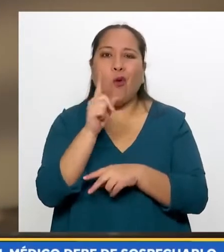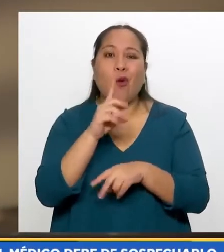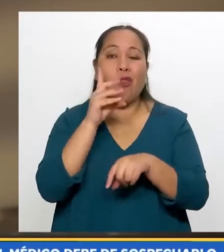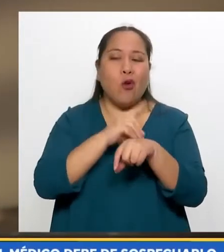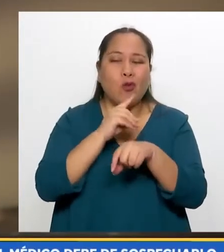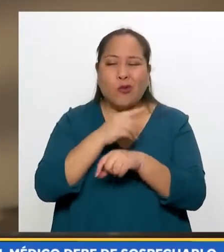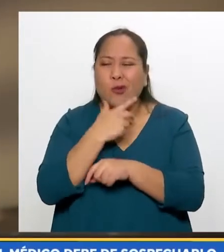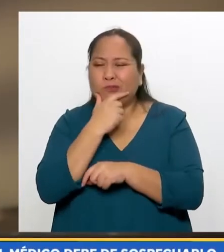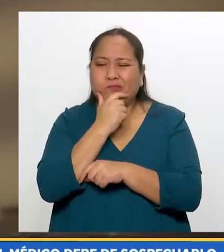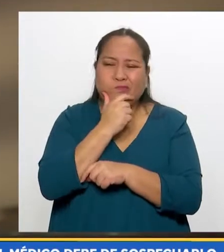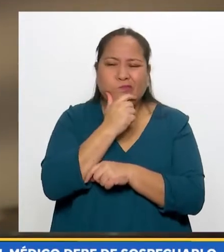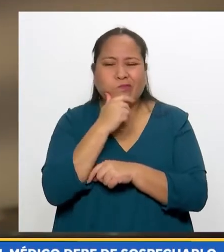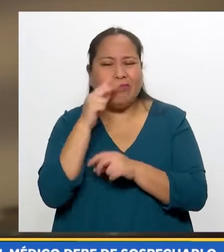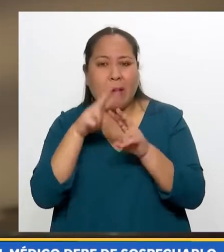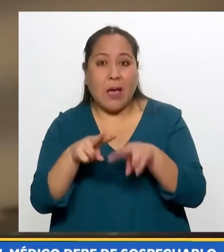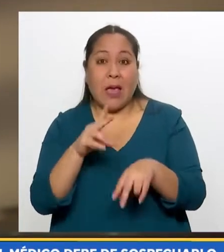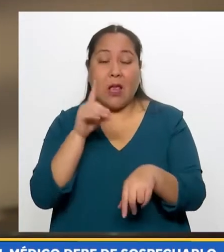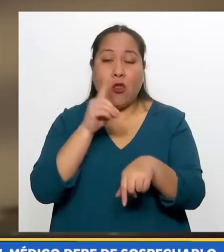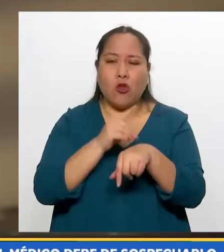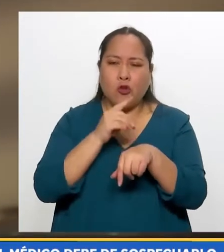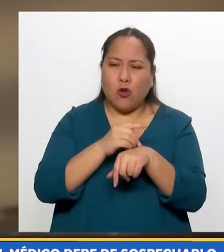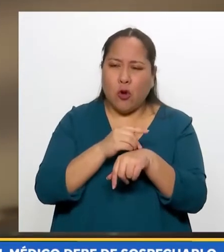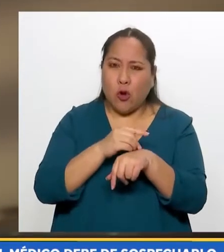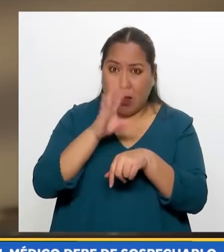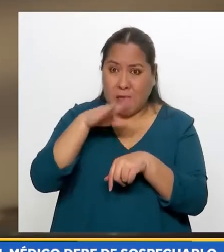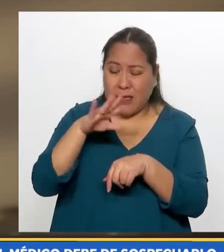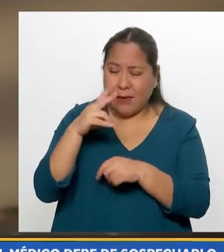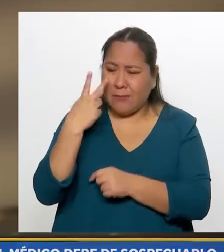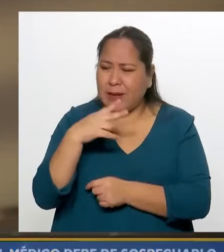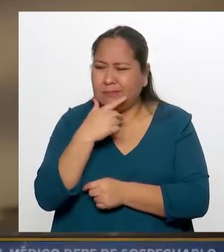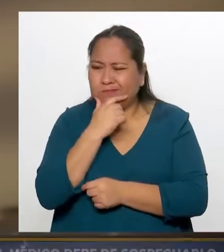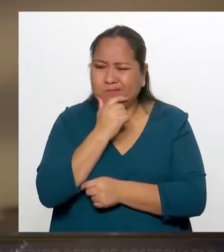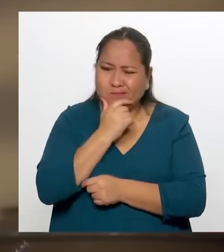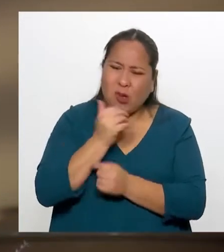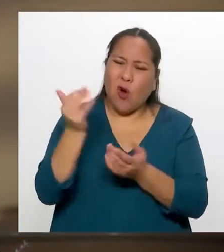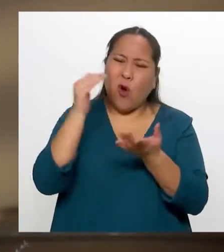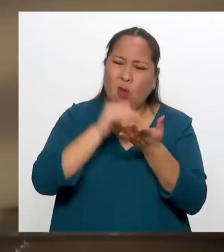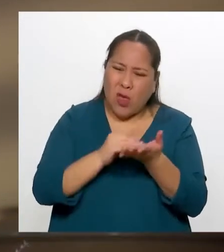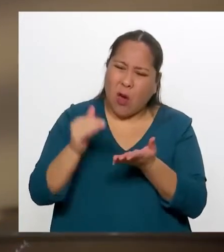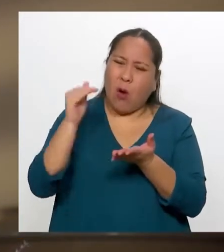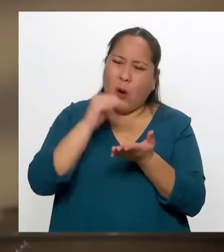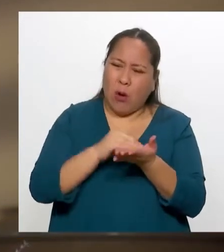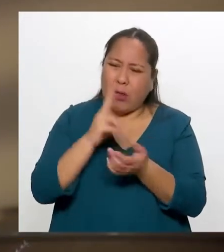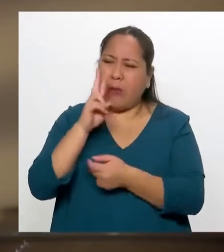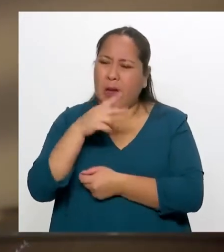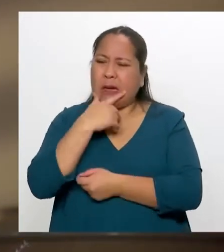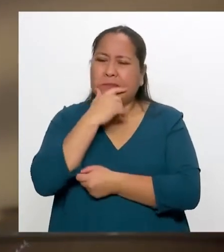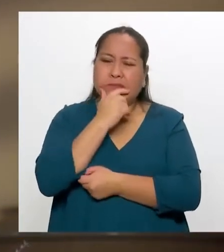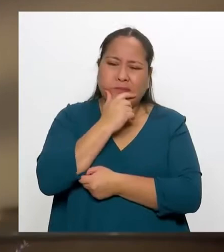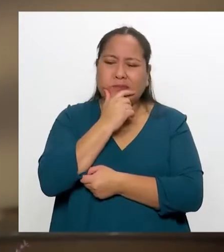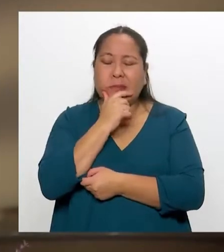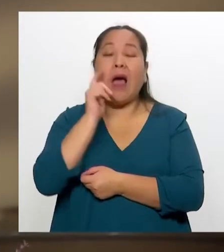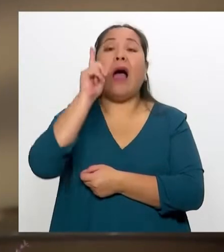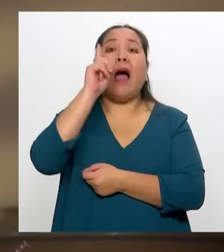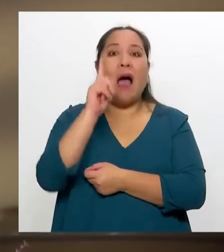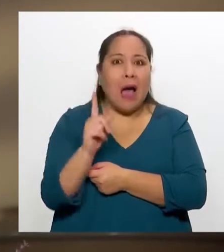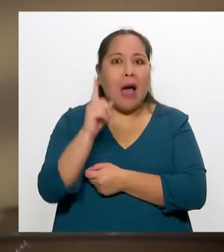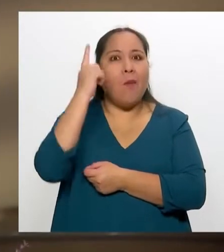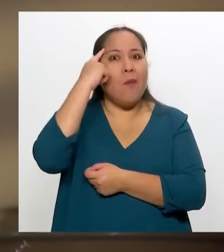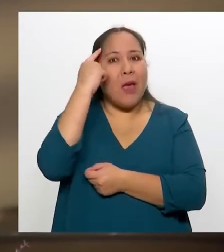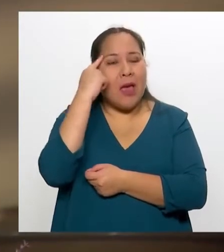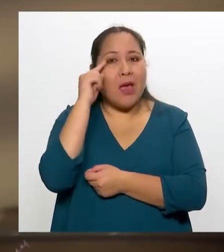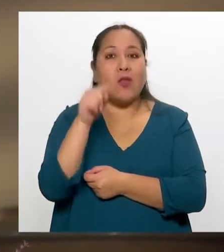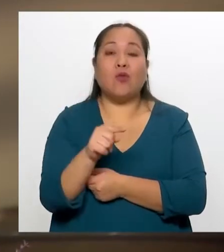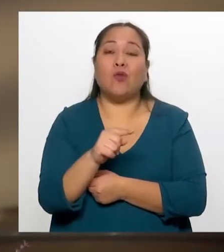el pediatra, en su momento, al tener un niño que tiene muchas infecciones a repetición, debe tenerlo presente como